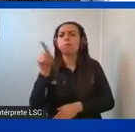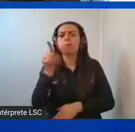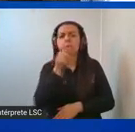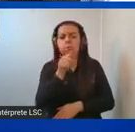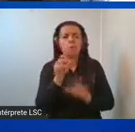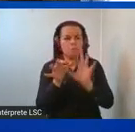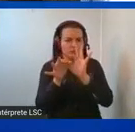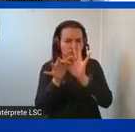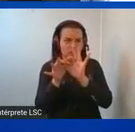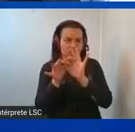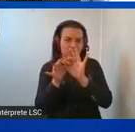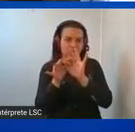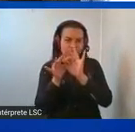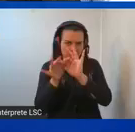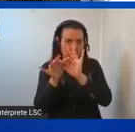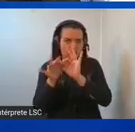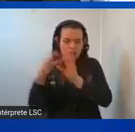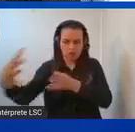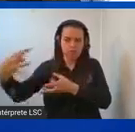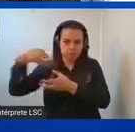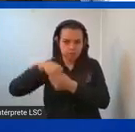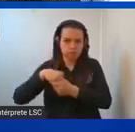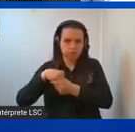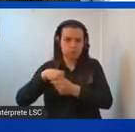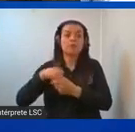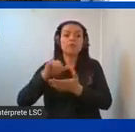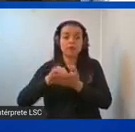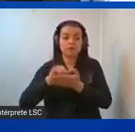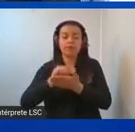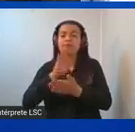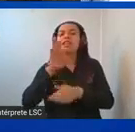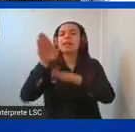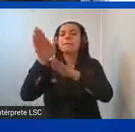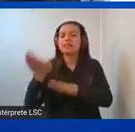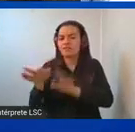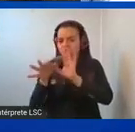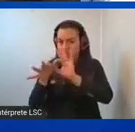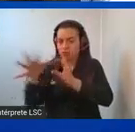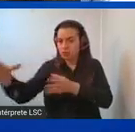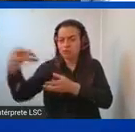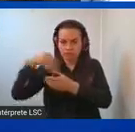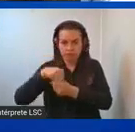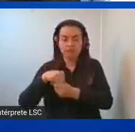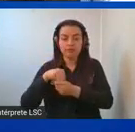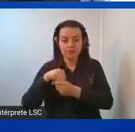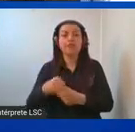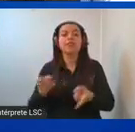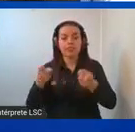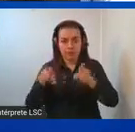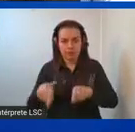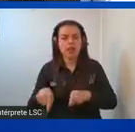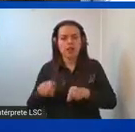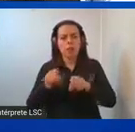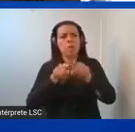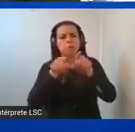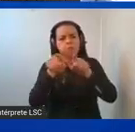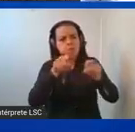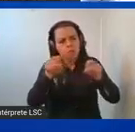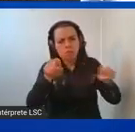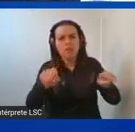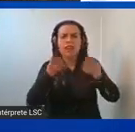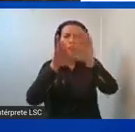federación, explícito, la representación de la Federación de Sordos de Colombia, y están también espacios plurales o